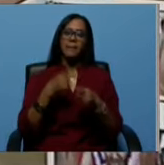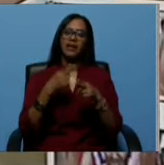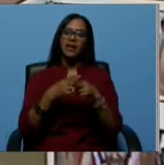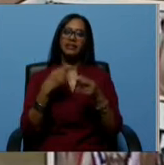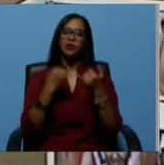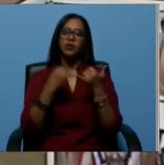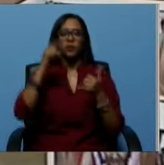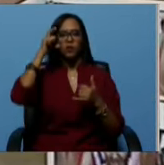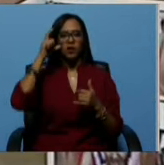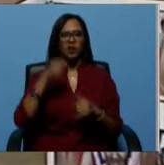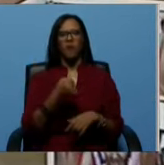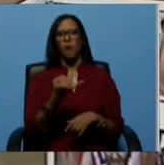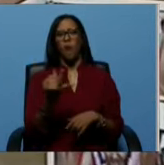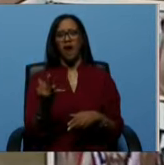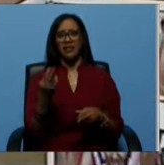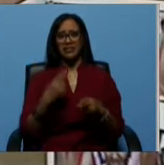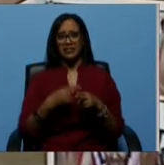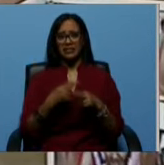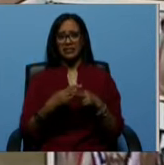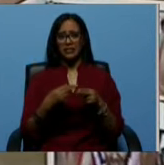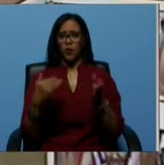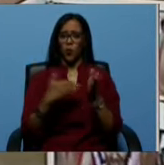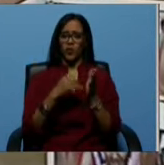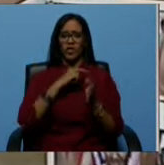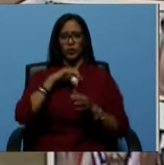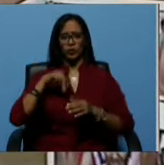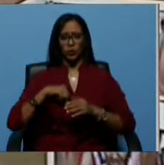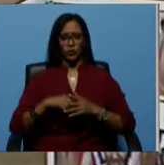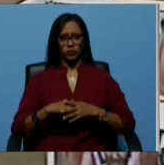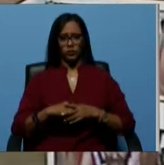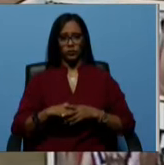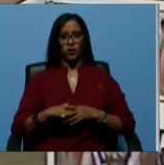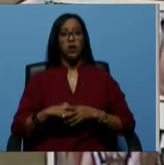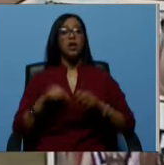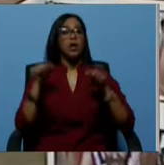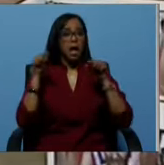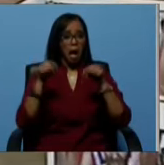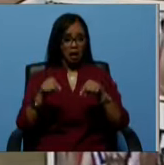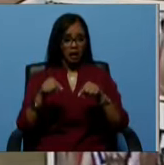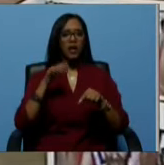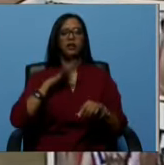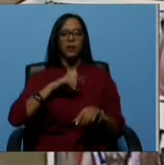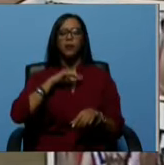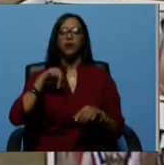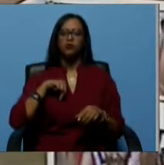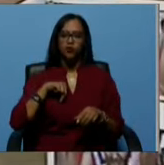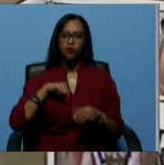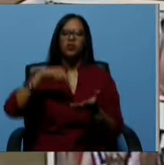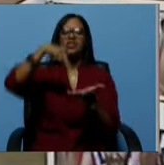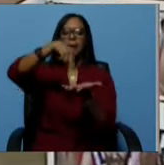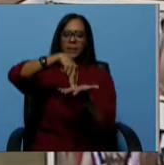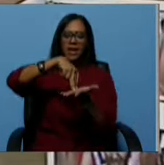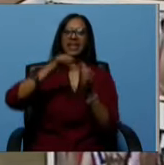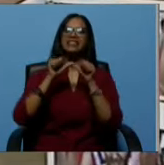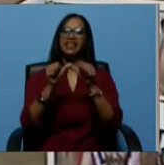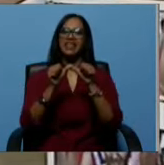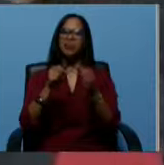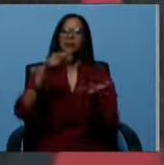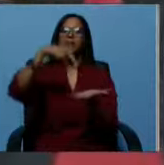amenazas nos tienen contra nosotros? Y ahí estamos nosotros de pie y seguiremos de pie.